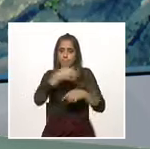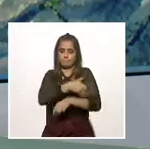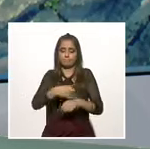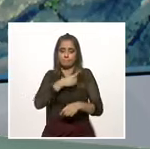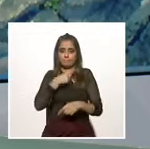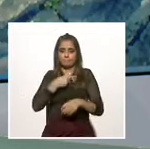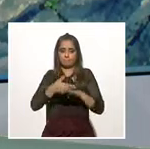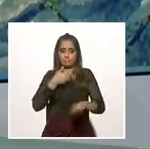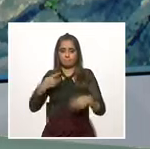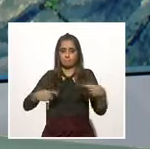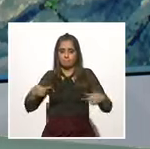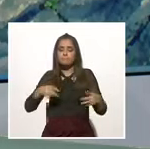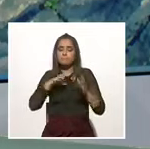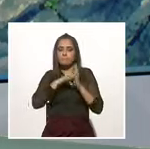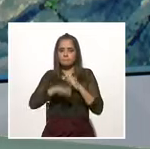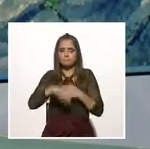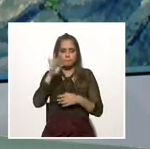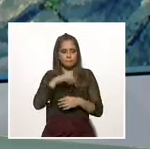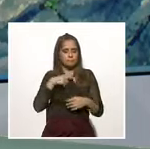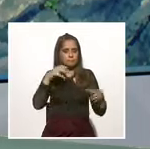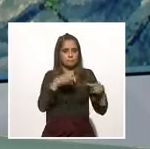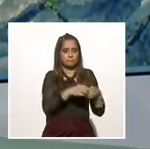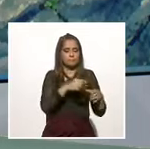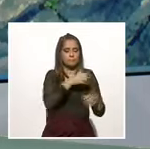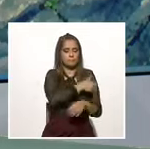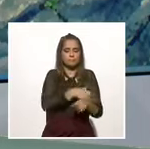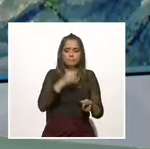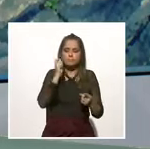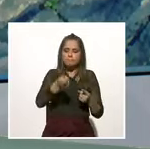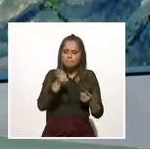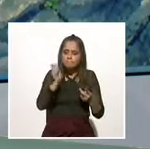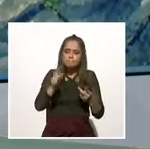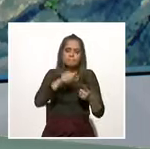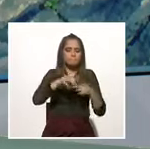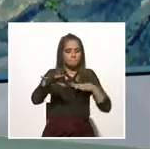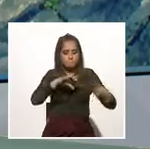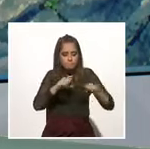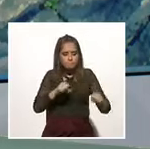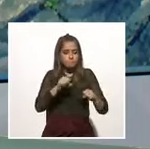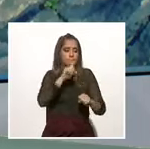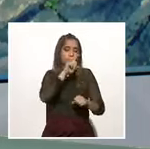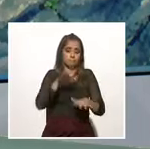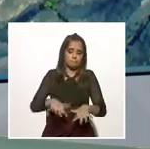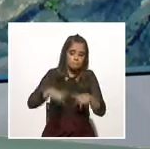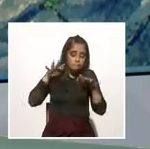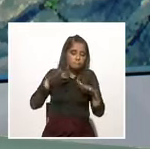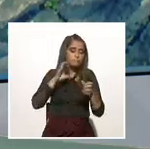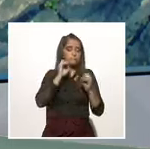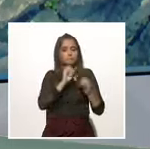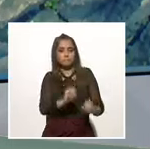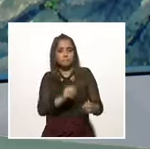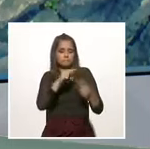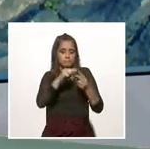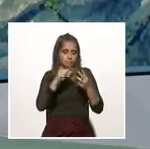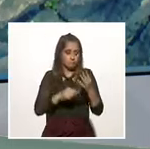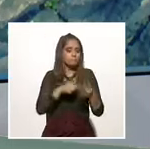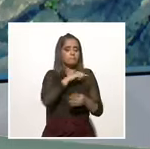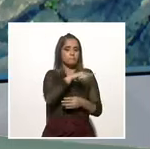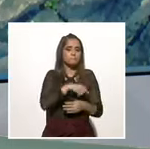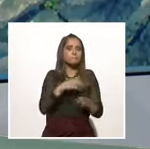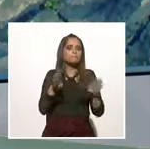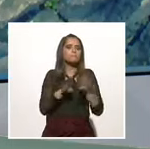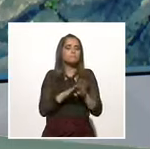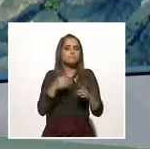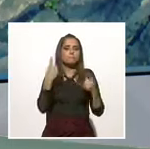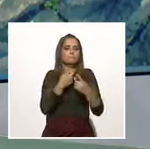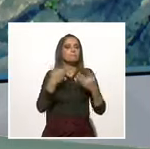importante primero reconocer esos fenómenos, también es importante, o lo más importante sería ponernos de acuerdo primero en cómo priorizarlos, cuáles son los